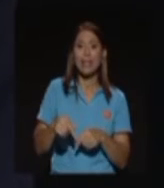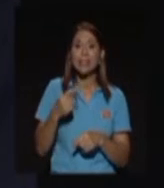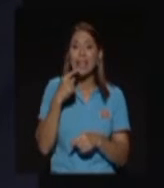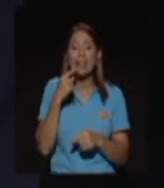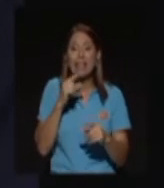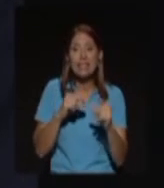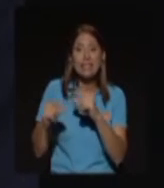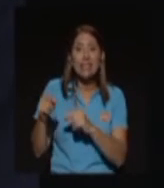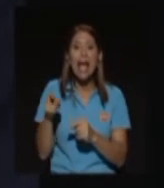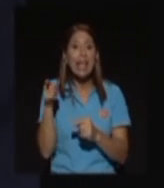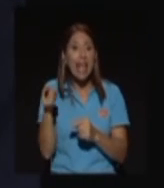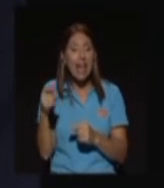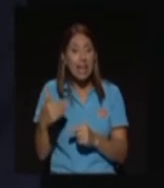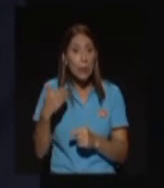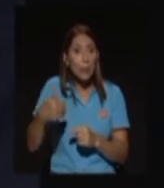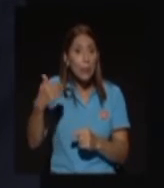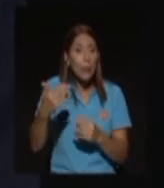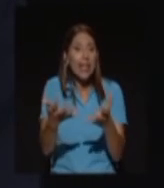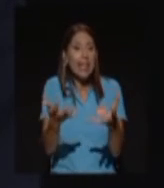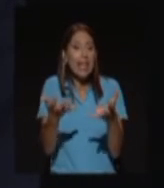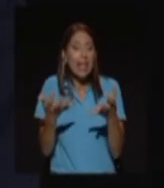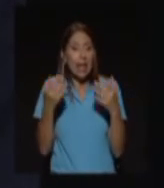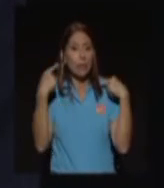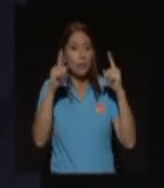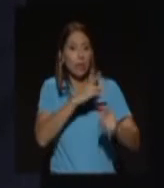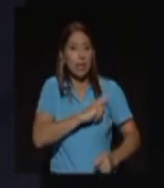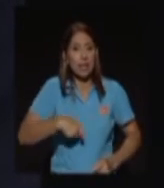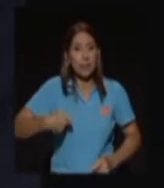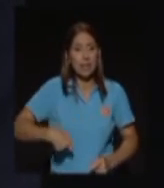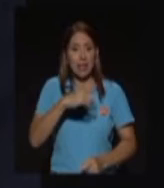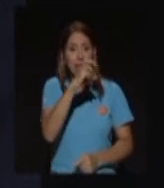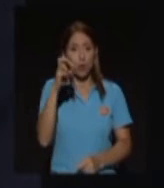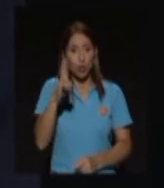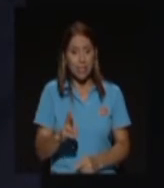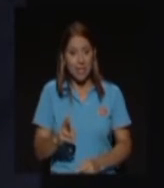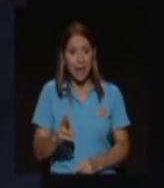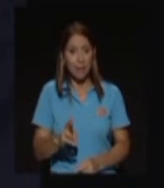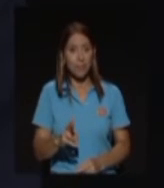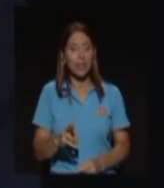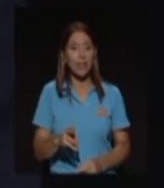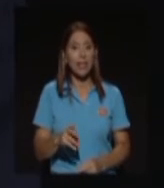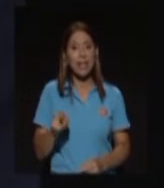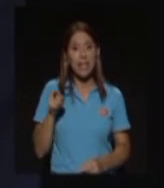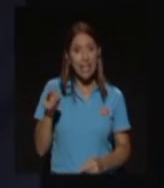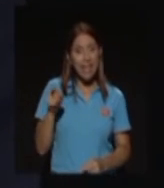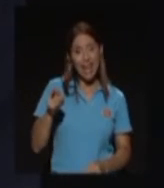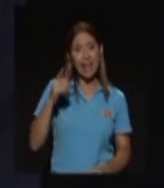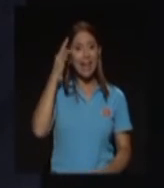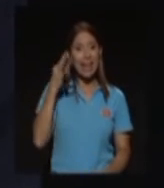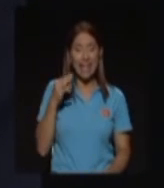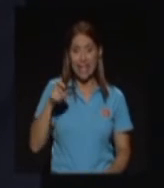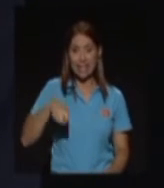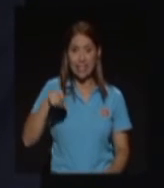pretendía eventualmente aspirar a ser presidente de Costa Rica, ¿verdad? Y que consideraba necesario para eso,